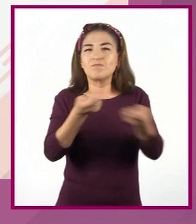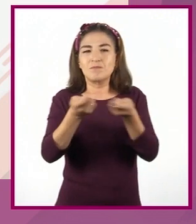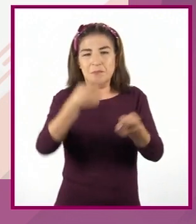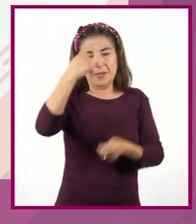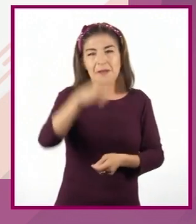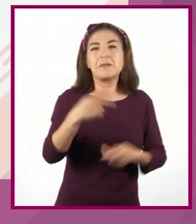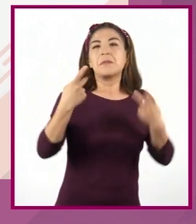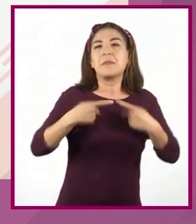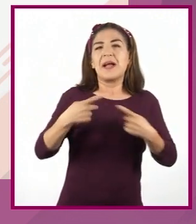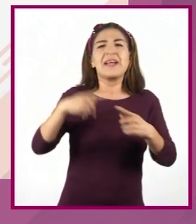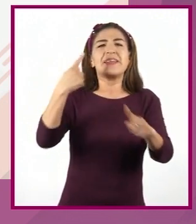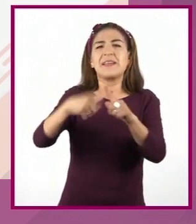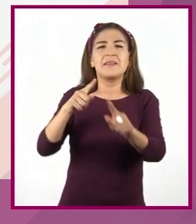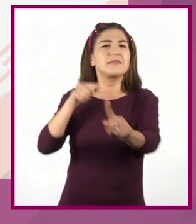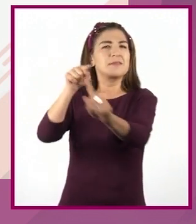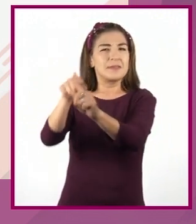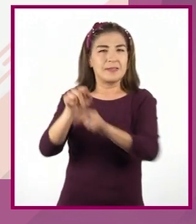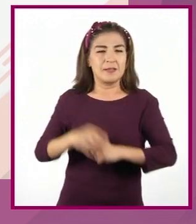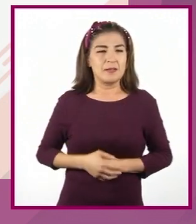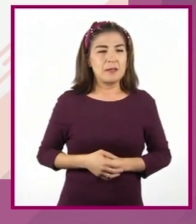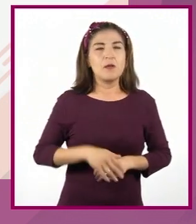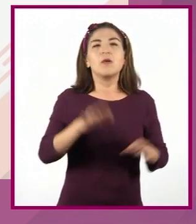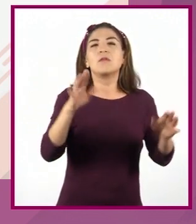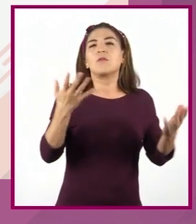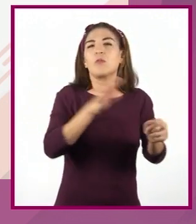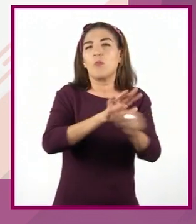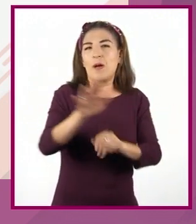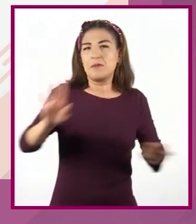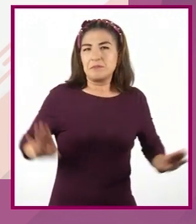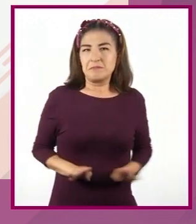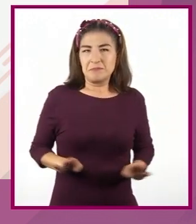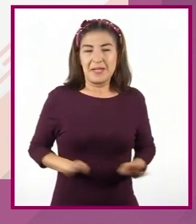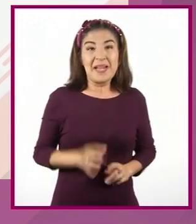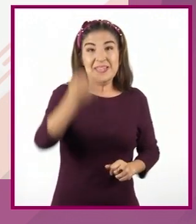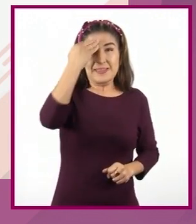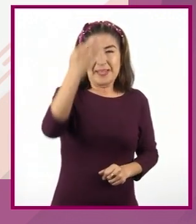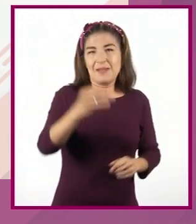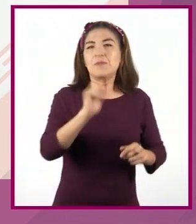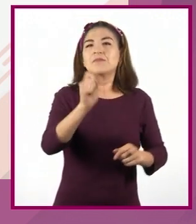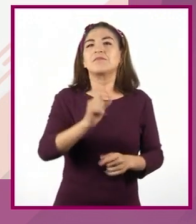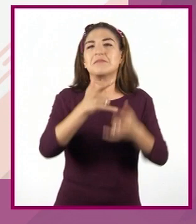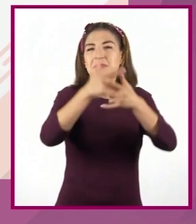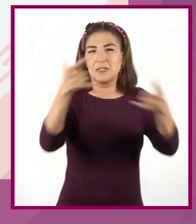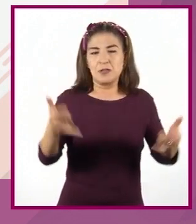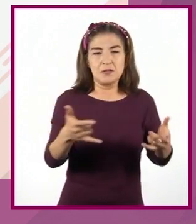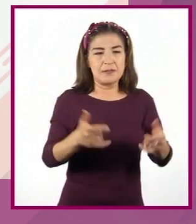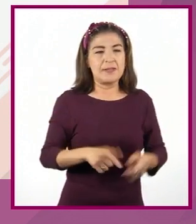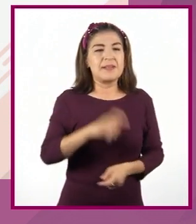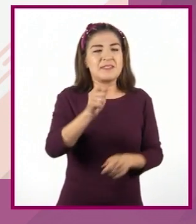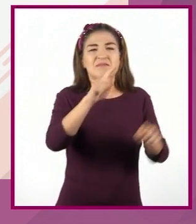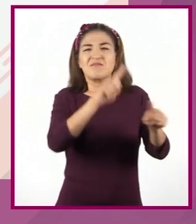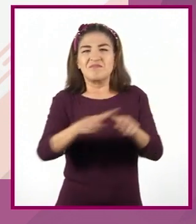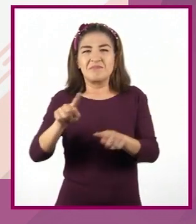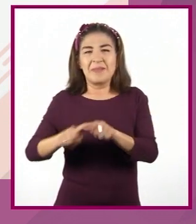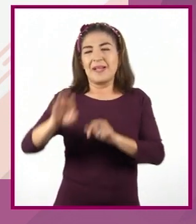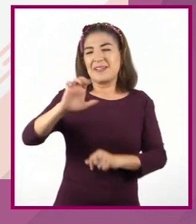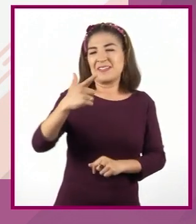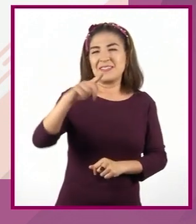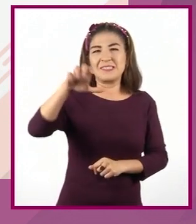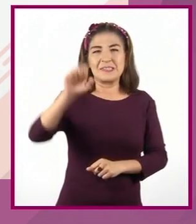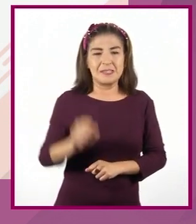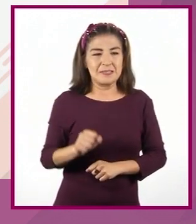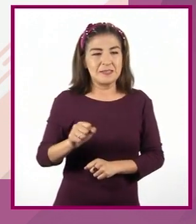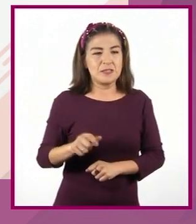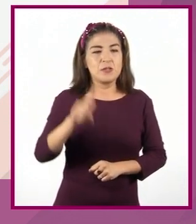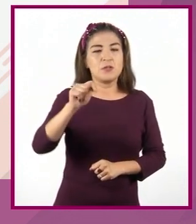quién va dirigido el cuento? Tipo de narrador, tiempo del relato, arquetipos, clichés,